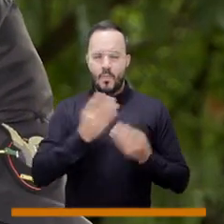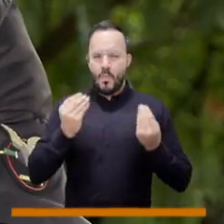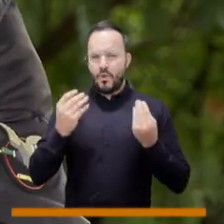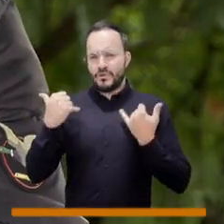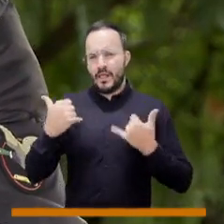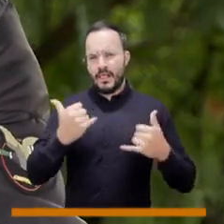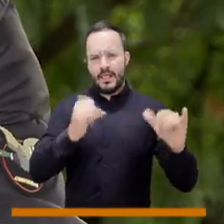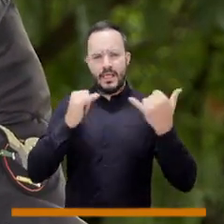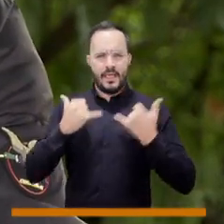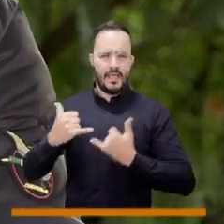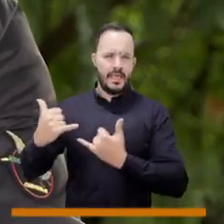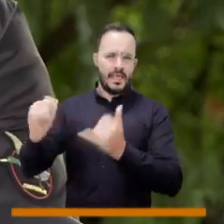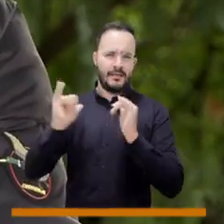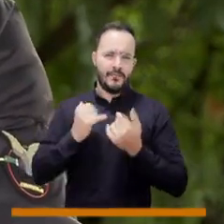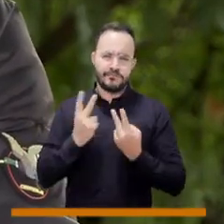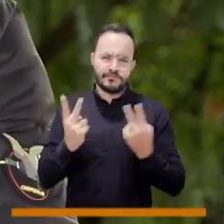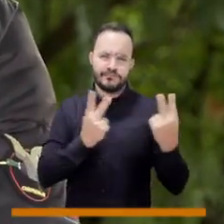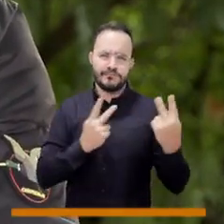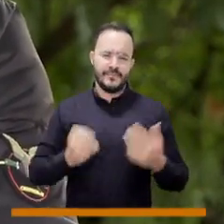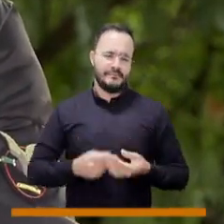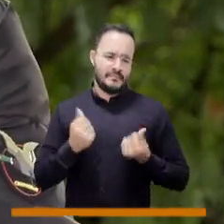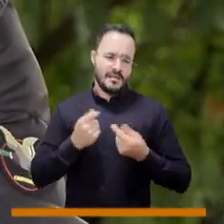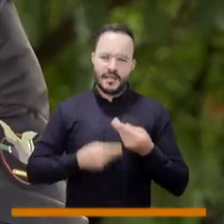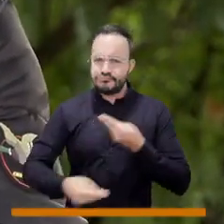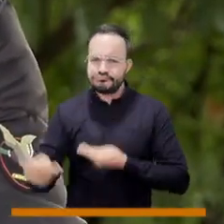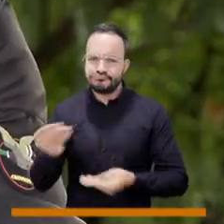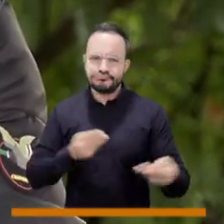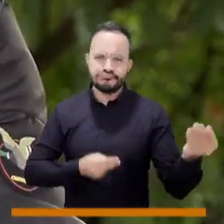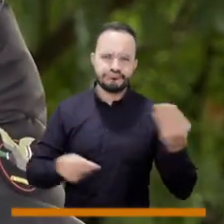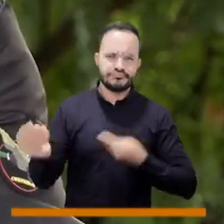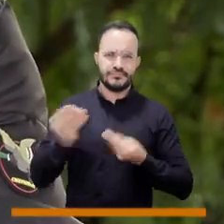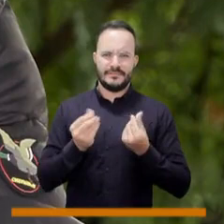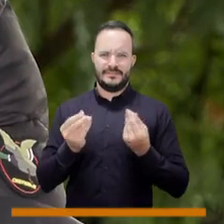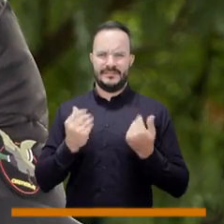mentiras, donde hay mucha gente engañando, repartiendo plata,